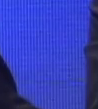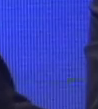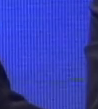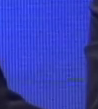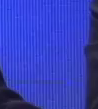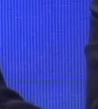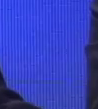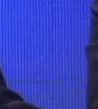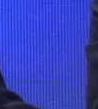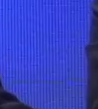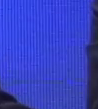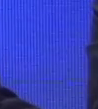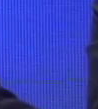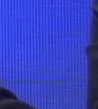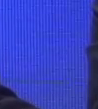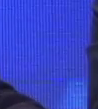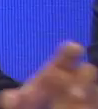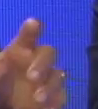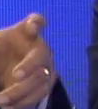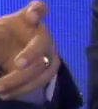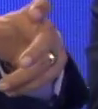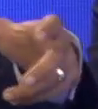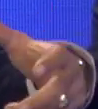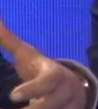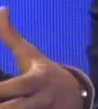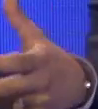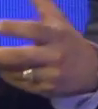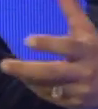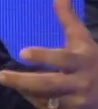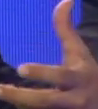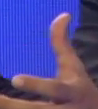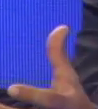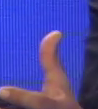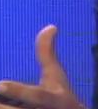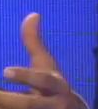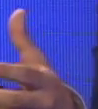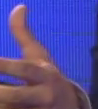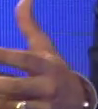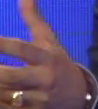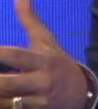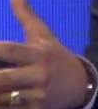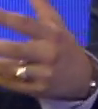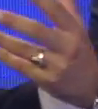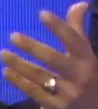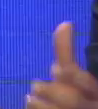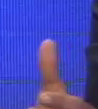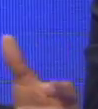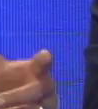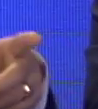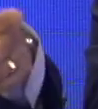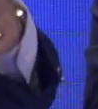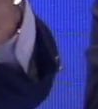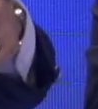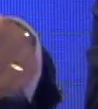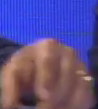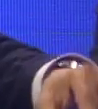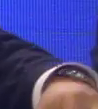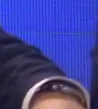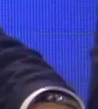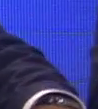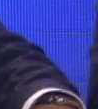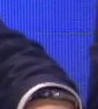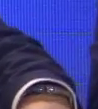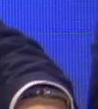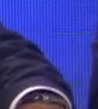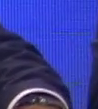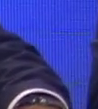MIDA como mano protectora y fortalecido en el sector agropecuario, con cada una de las instituciones vamos a seguir haciendo